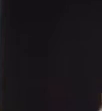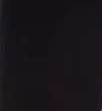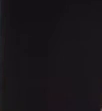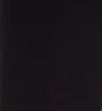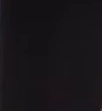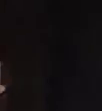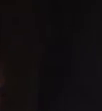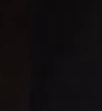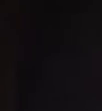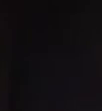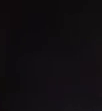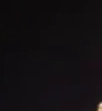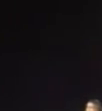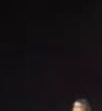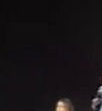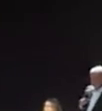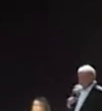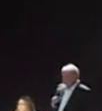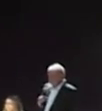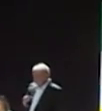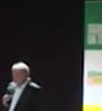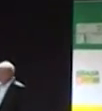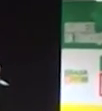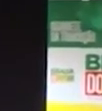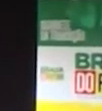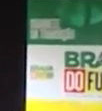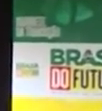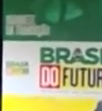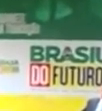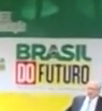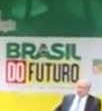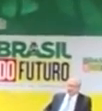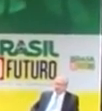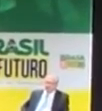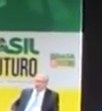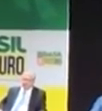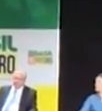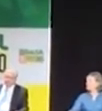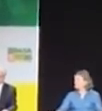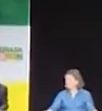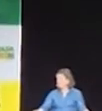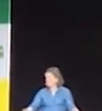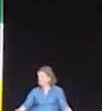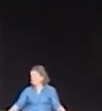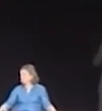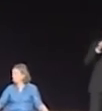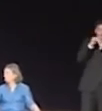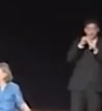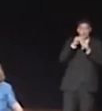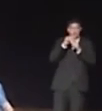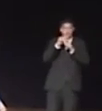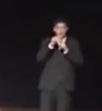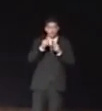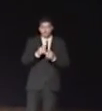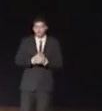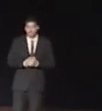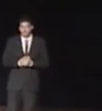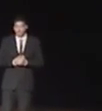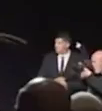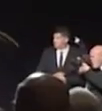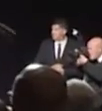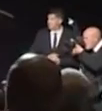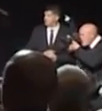el primero de enero se reunió con diputados en Brasilia donde inició el miércoles una serie de encuentros con los poderes legislativos y judiciales